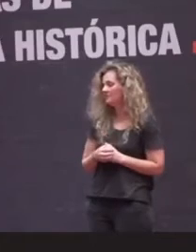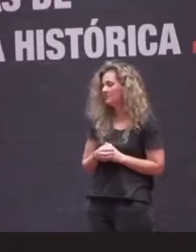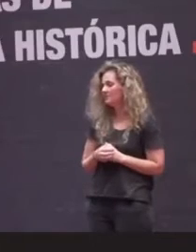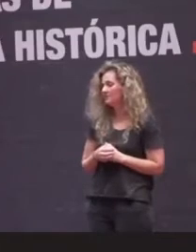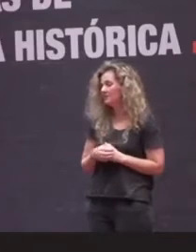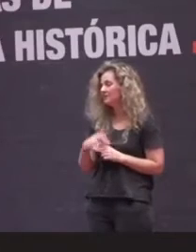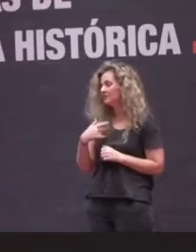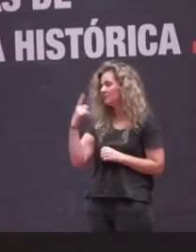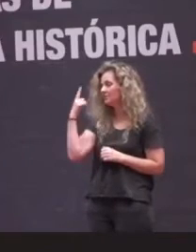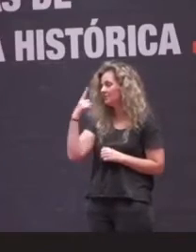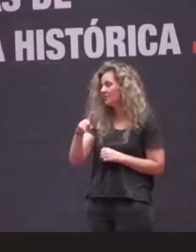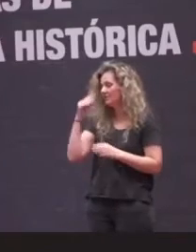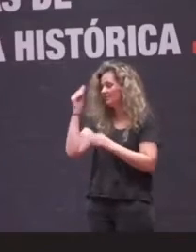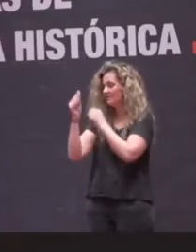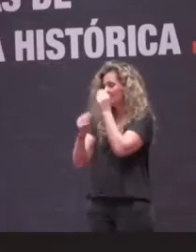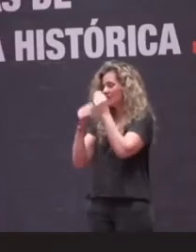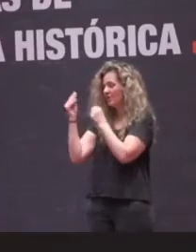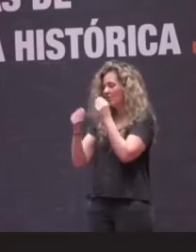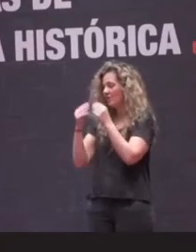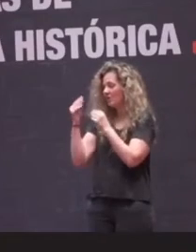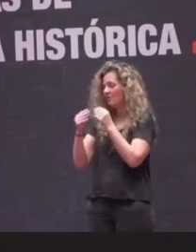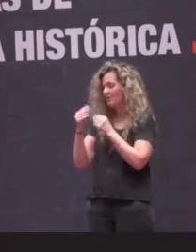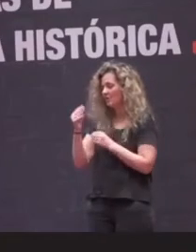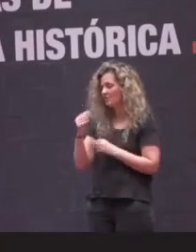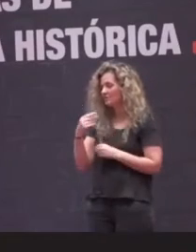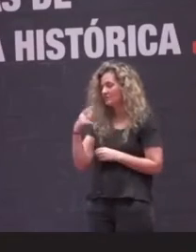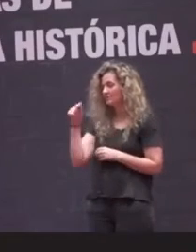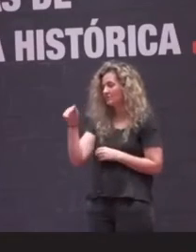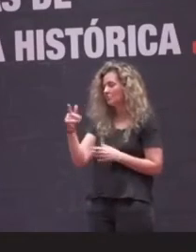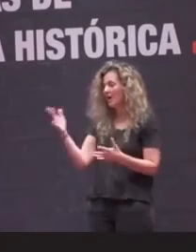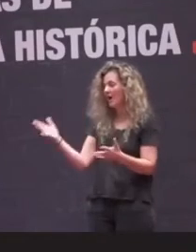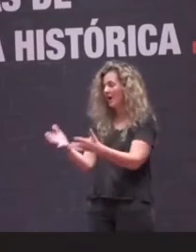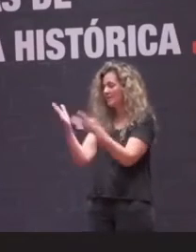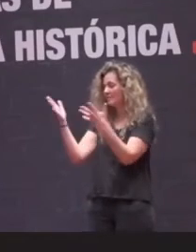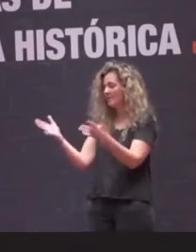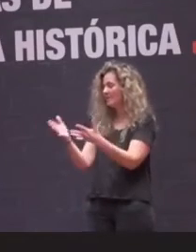que están reflexionando sobre esa cuestión, eu animaríos